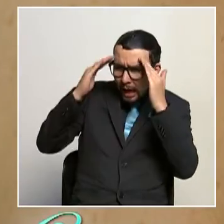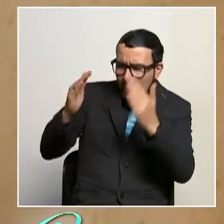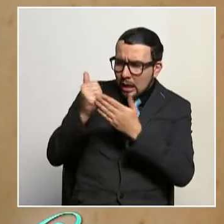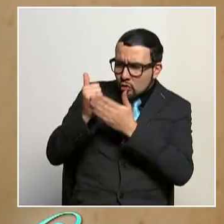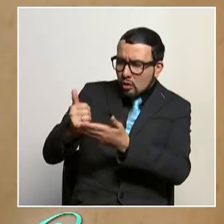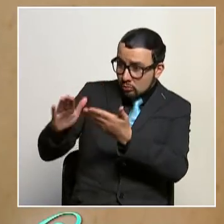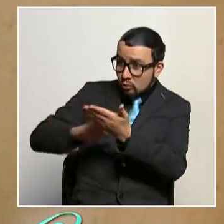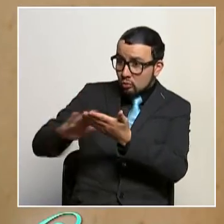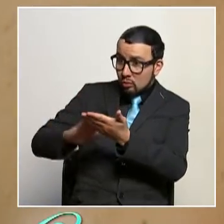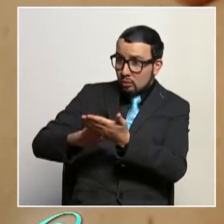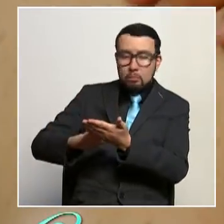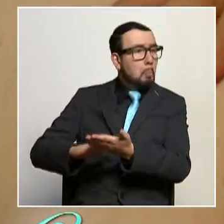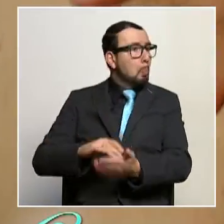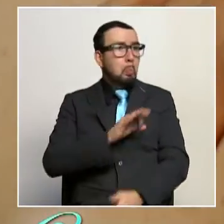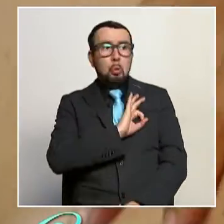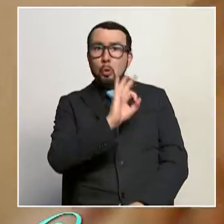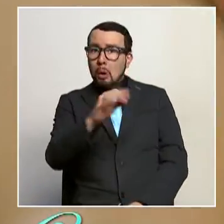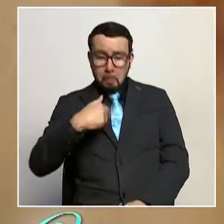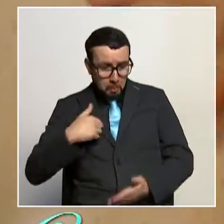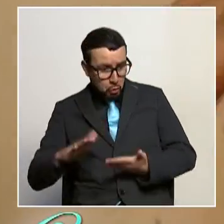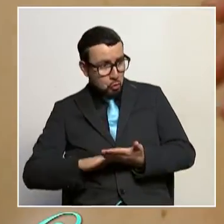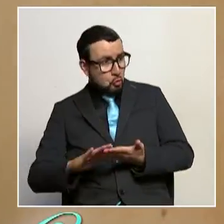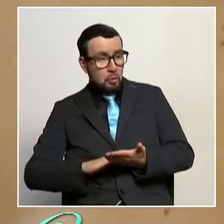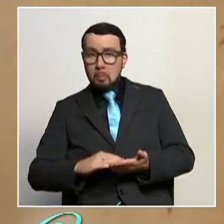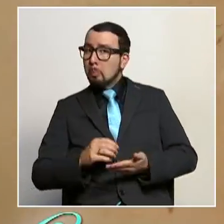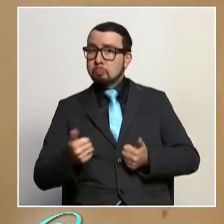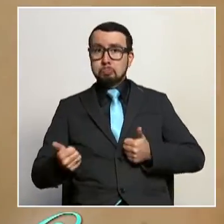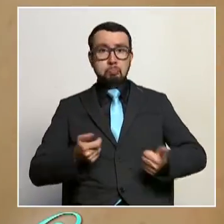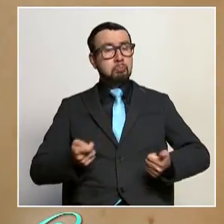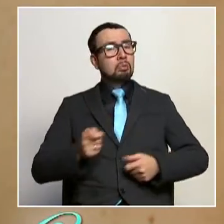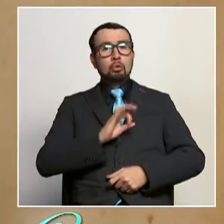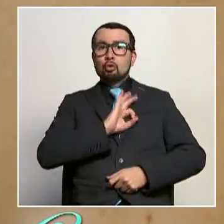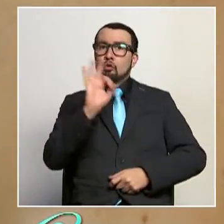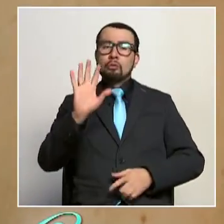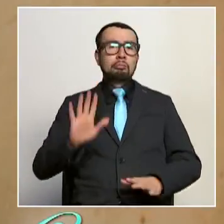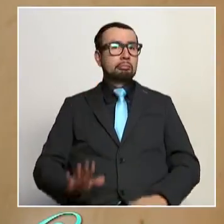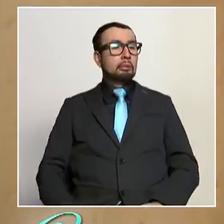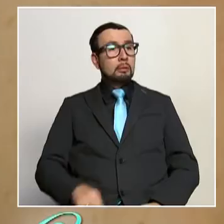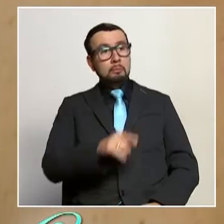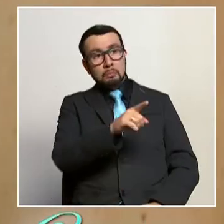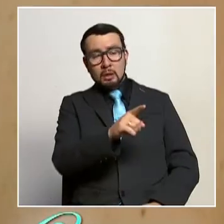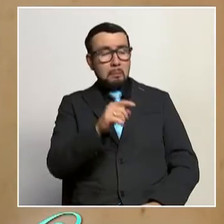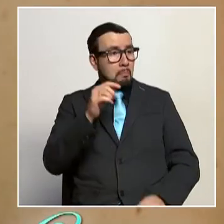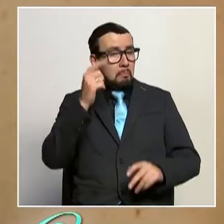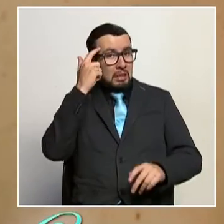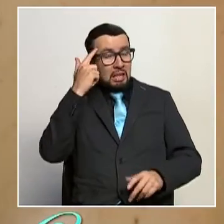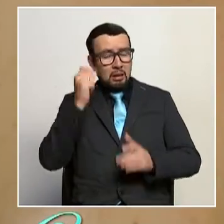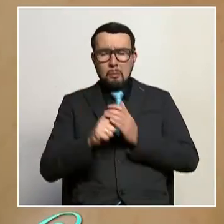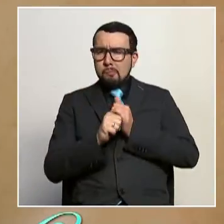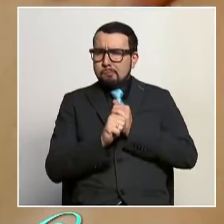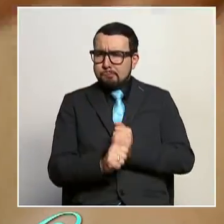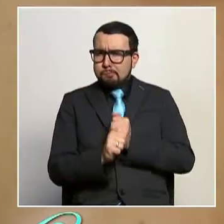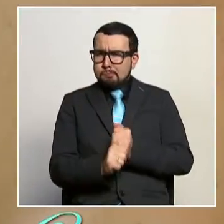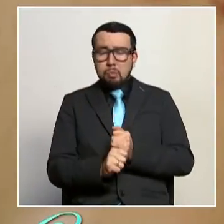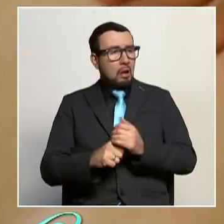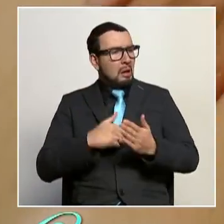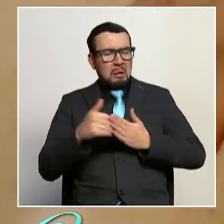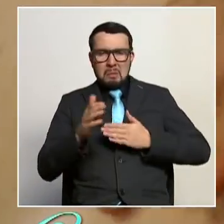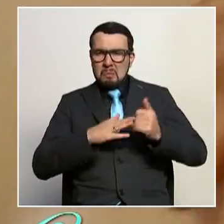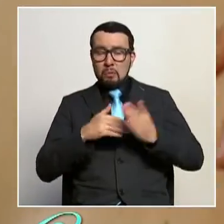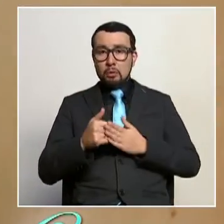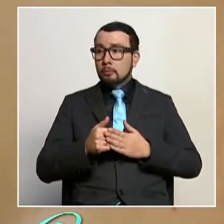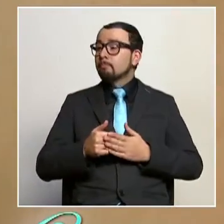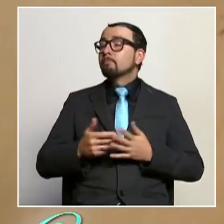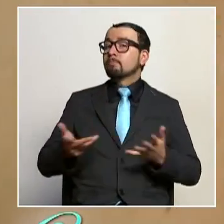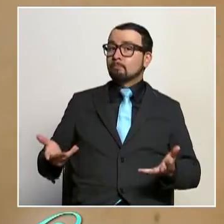que lo vieron? No, realmente no. No, Nunca fue importante el estreñimiento en la historia clínica. nunca. Vamos